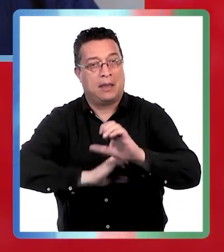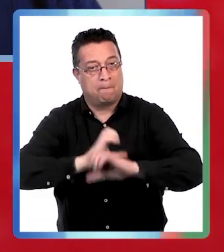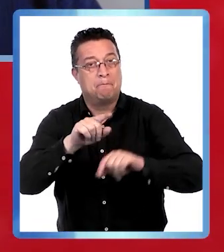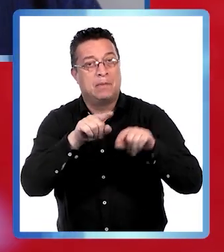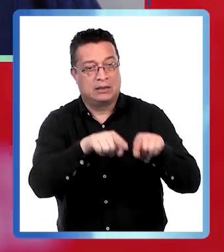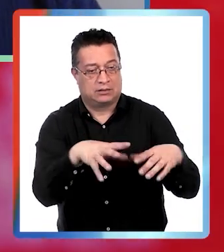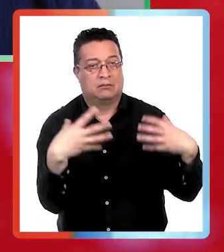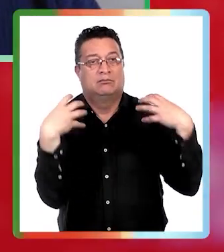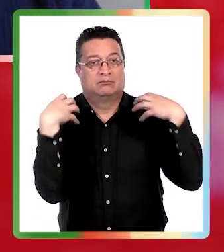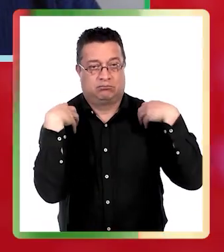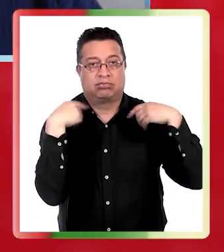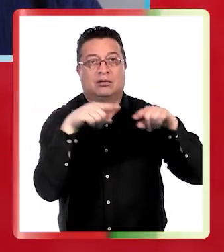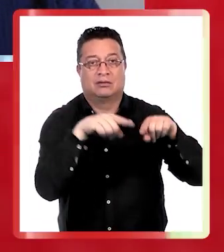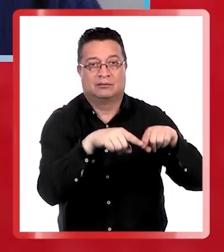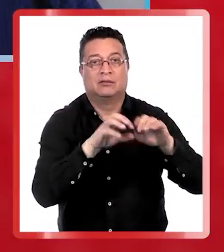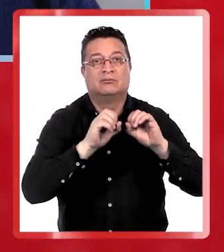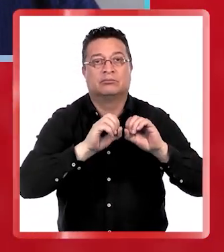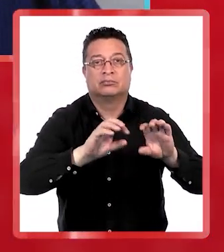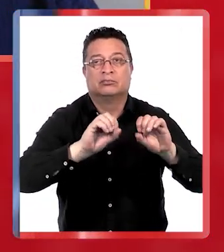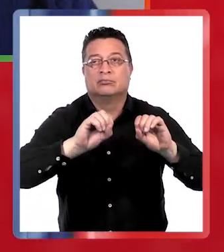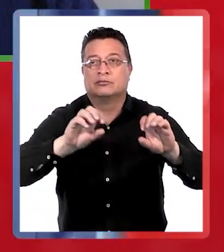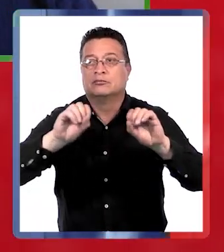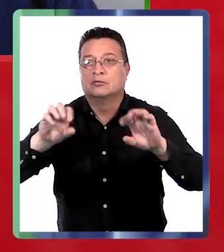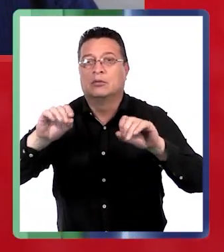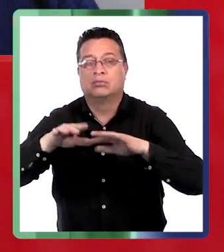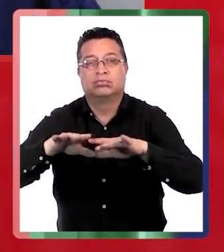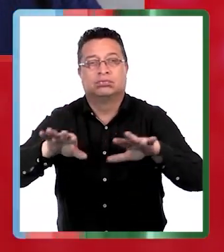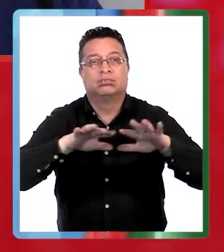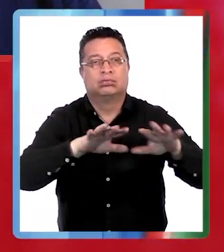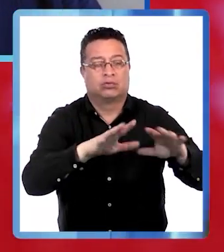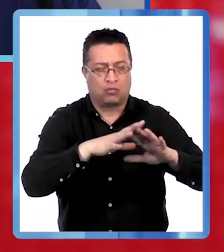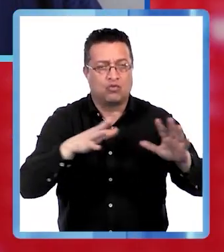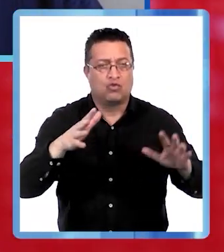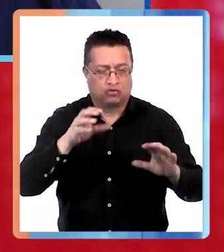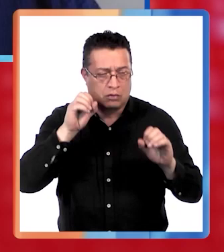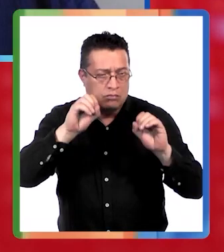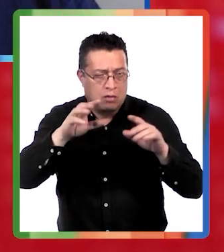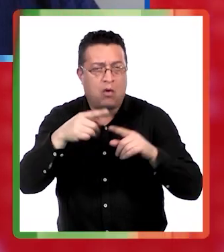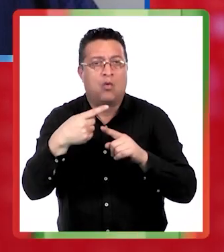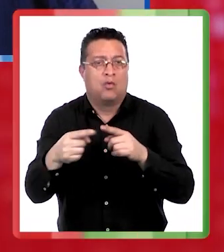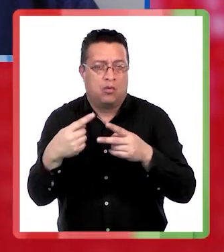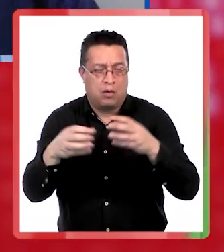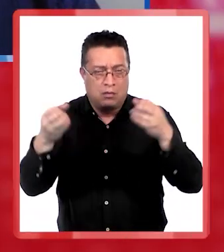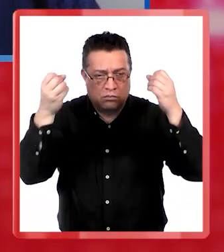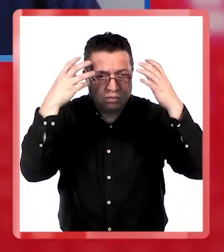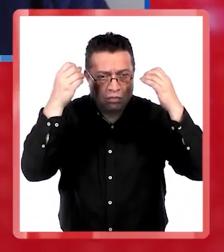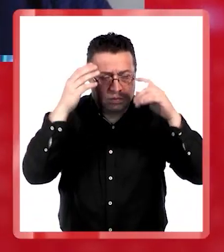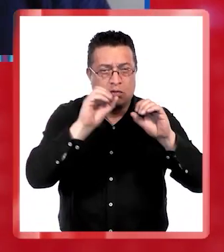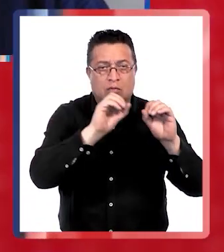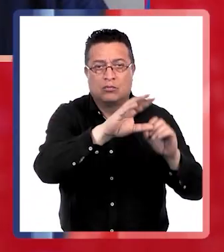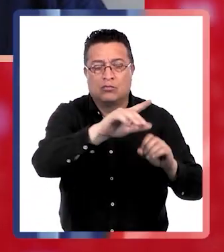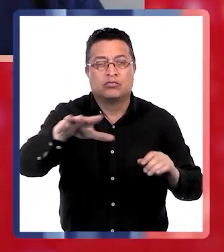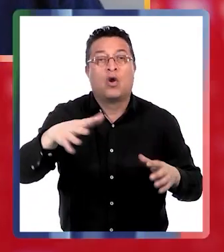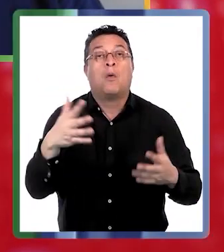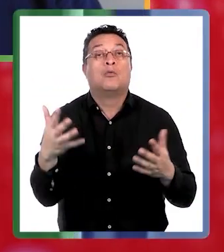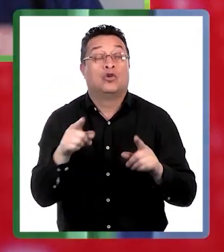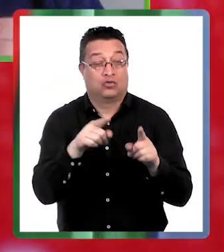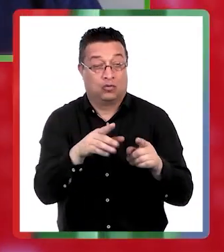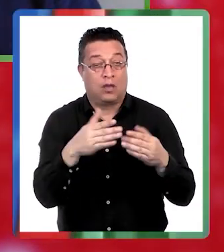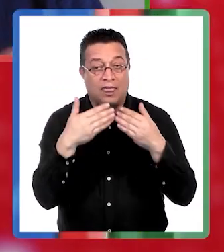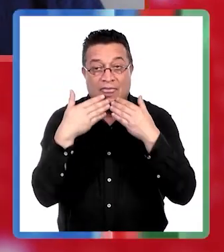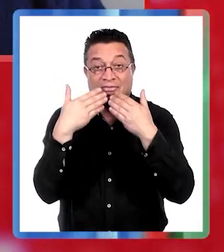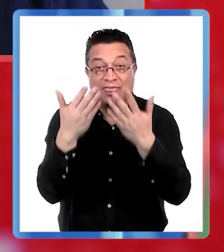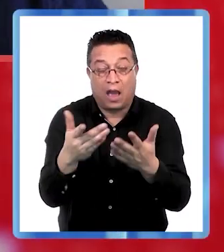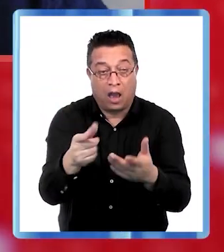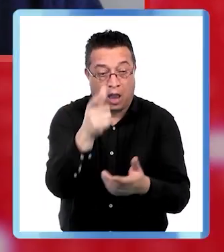empresas están llenando esos vacíos de conocimiento a través de muchas capacitaciones, de formación, porque